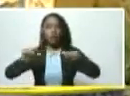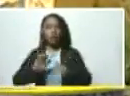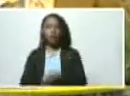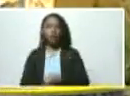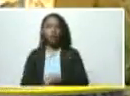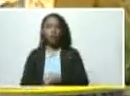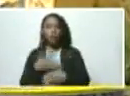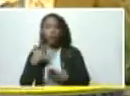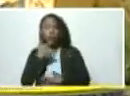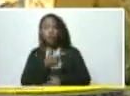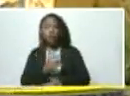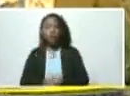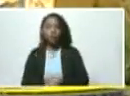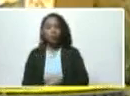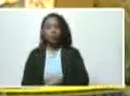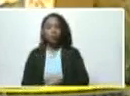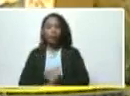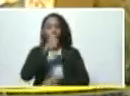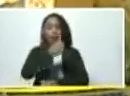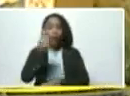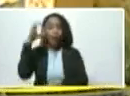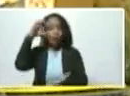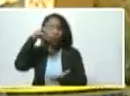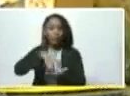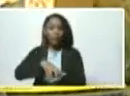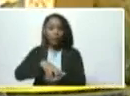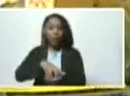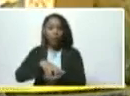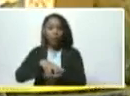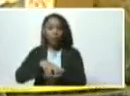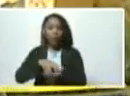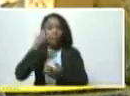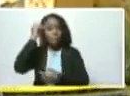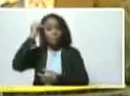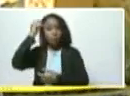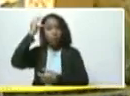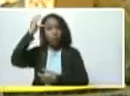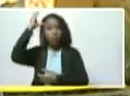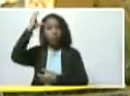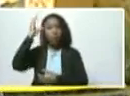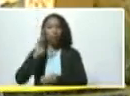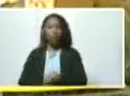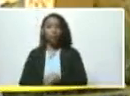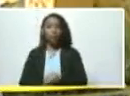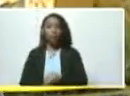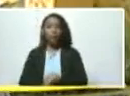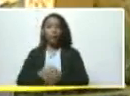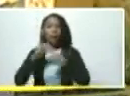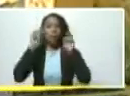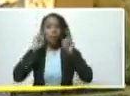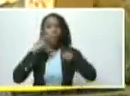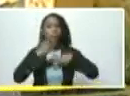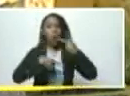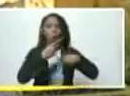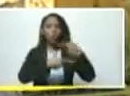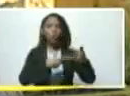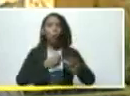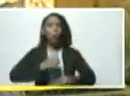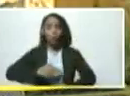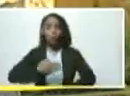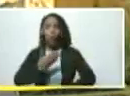Es decir, que cada estado, con sus capacidades, con su vocación de producción,